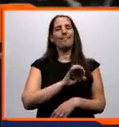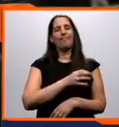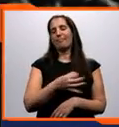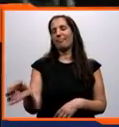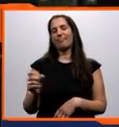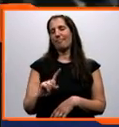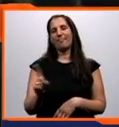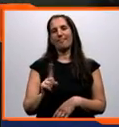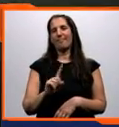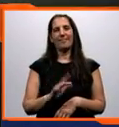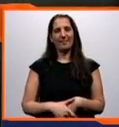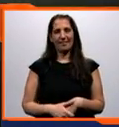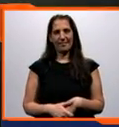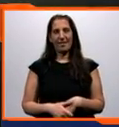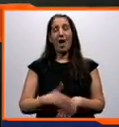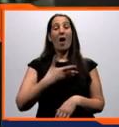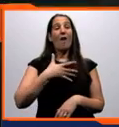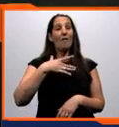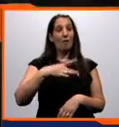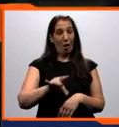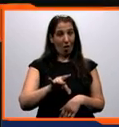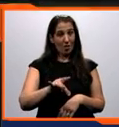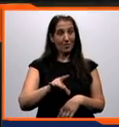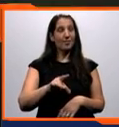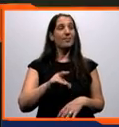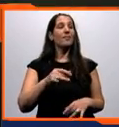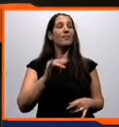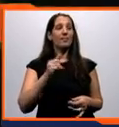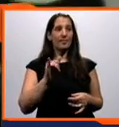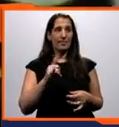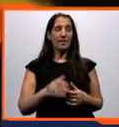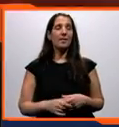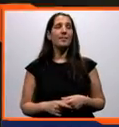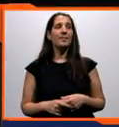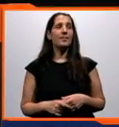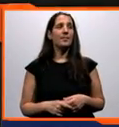Cher for producto de